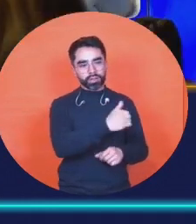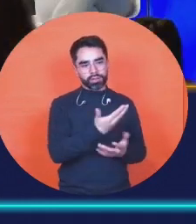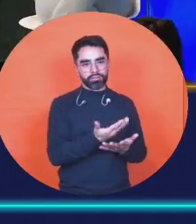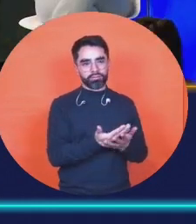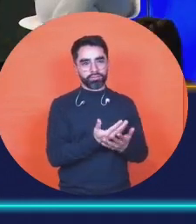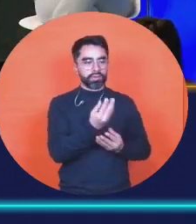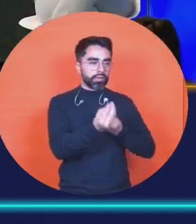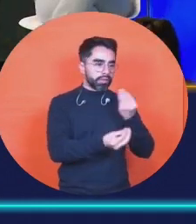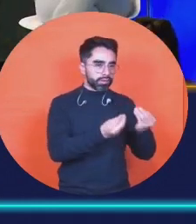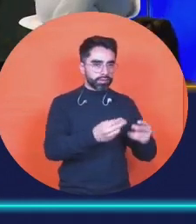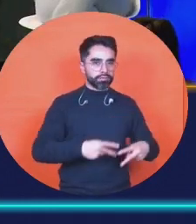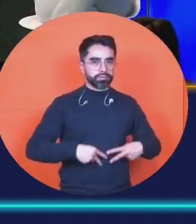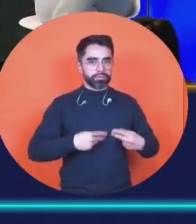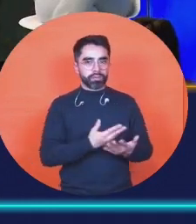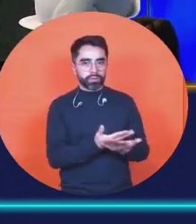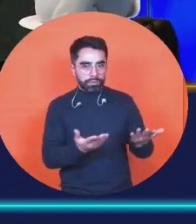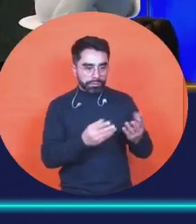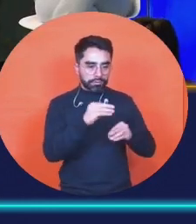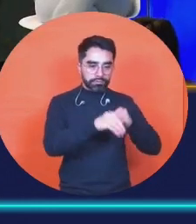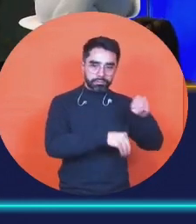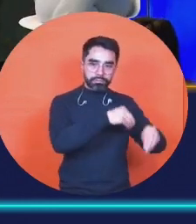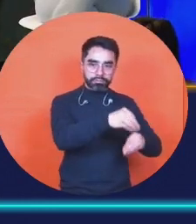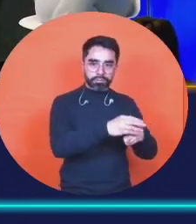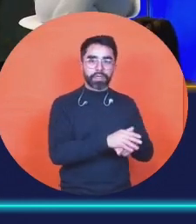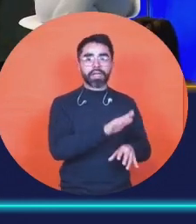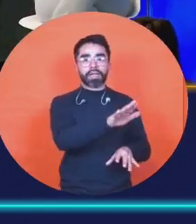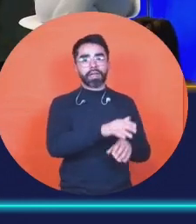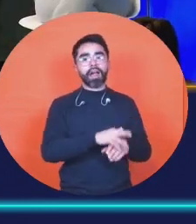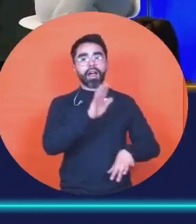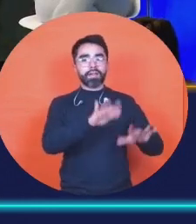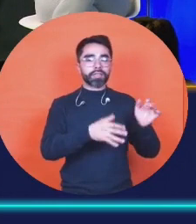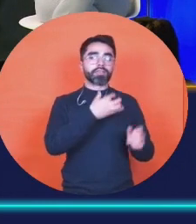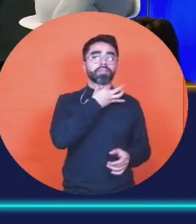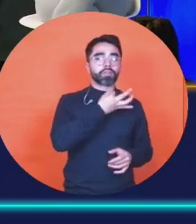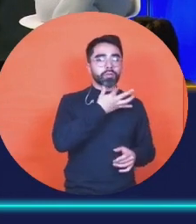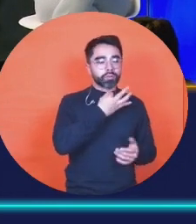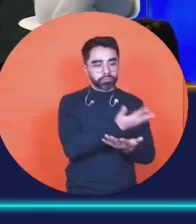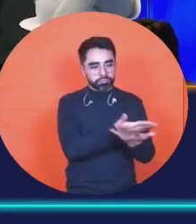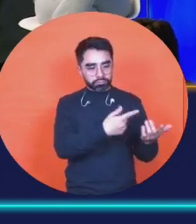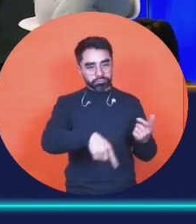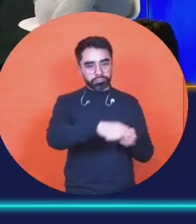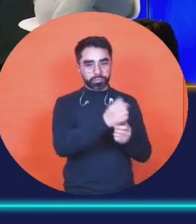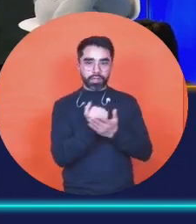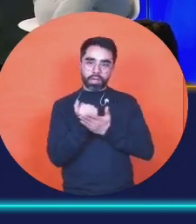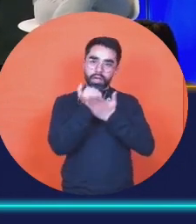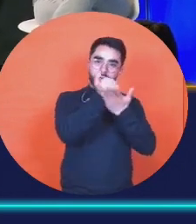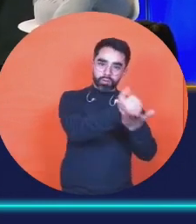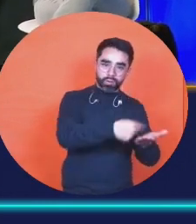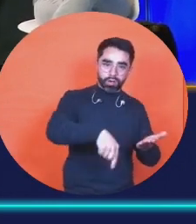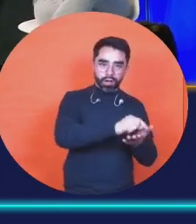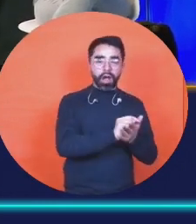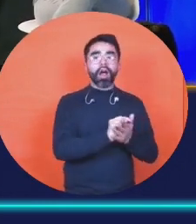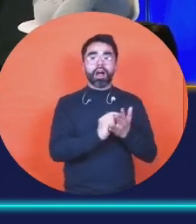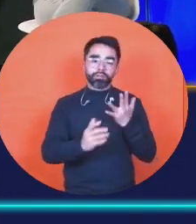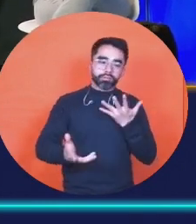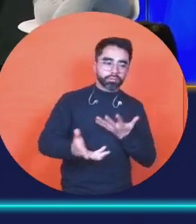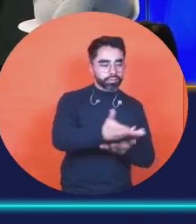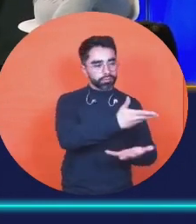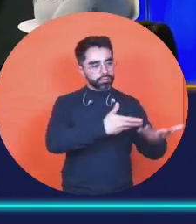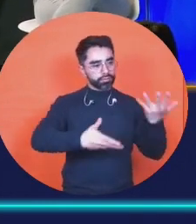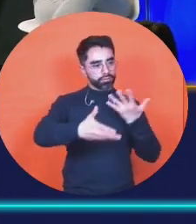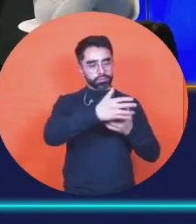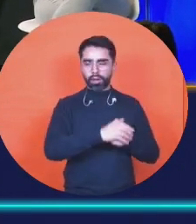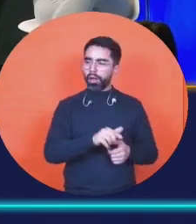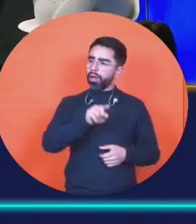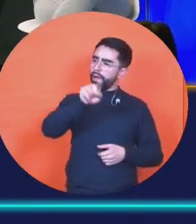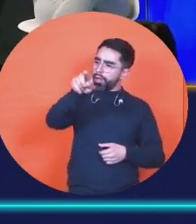Y ese tipo de cosas que son graciosas, ayudan a romper el hielo y a que uno sepa como que hay, ves que vos sos